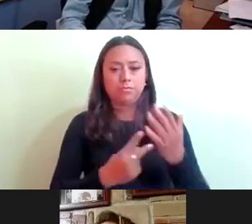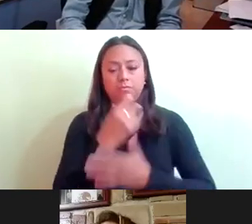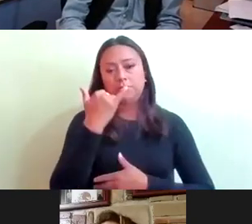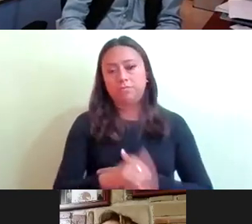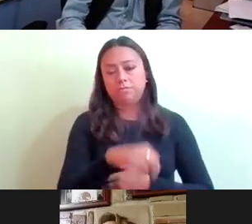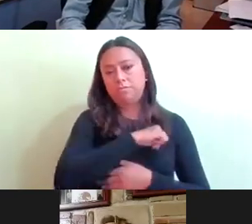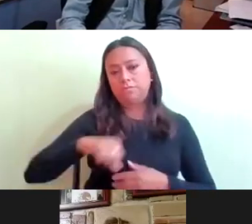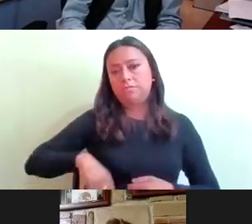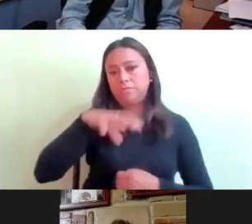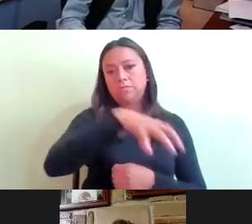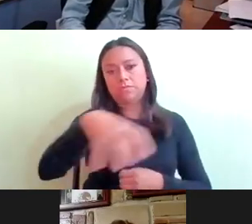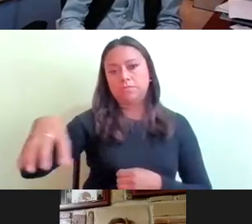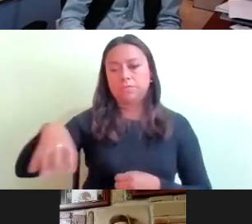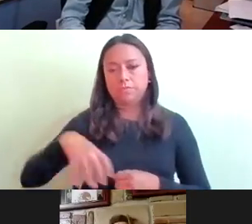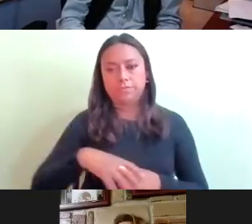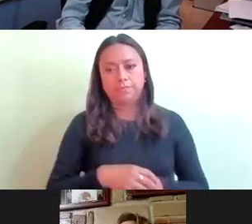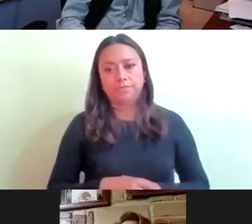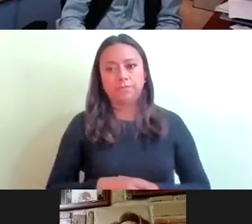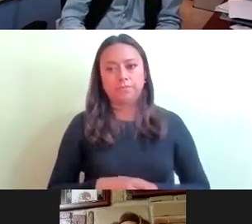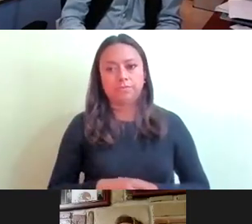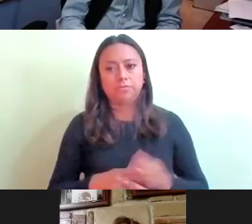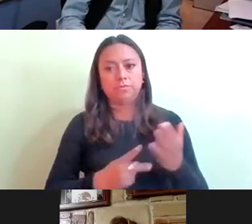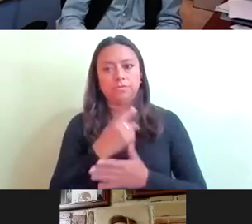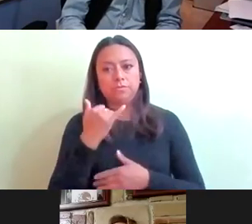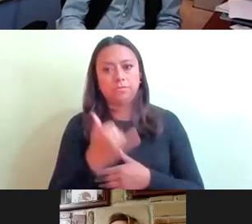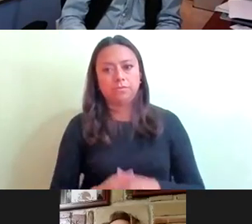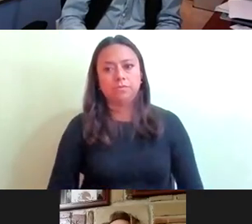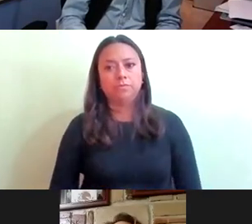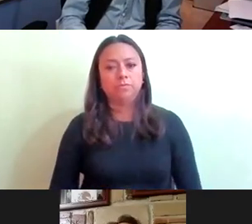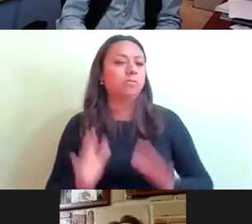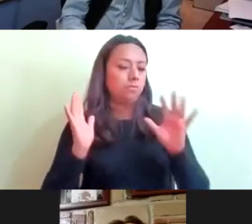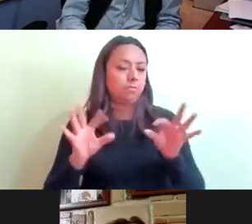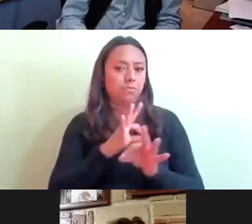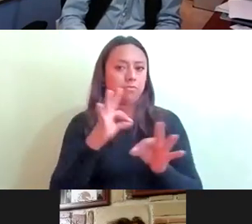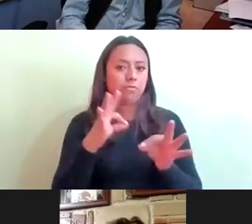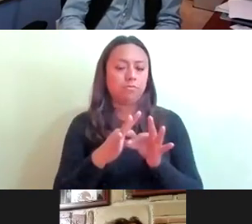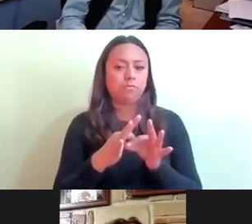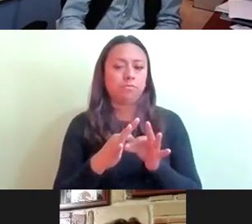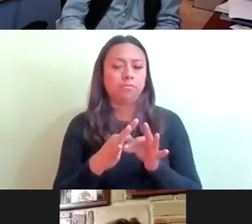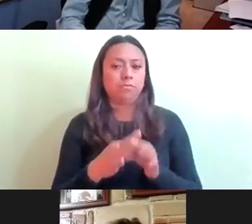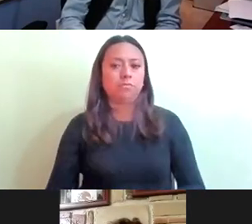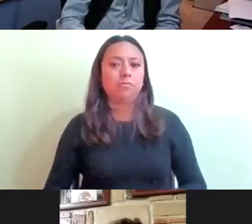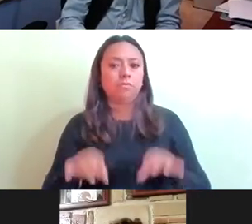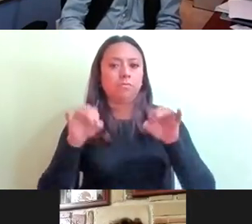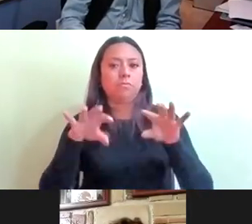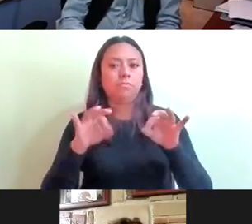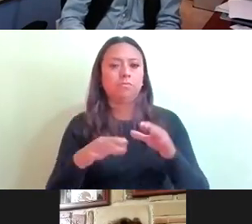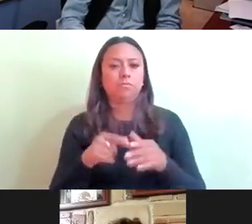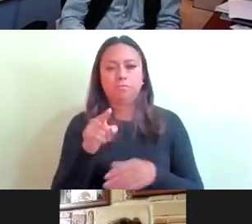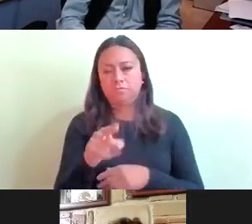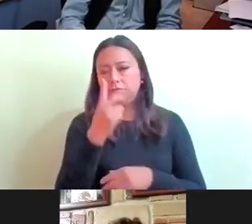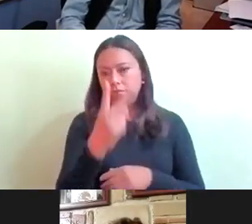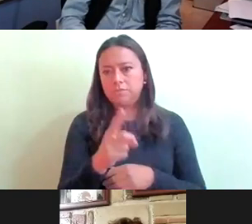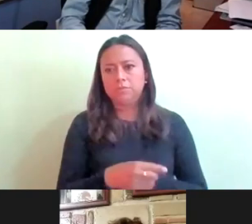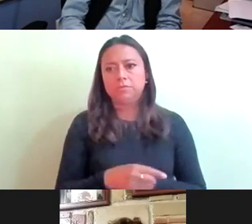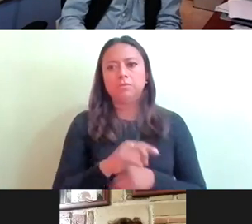alcaldías, de los proyectos ya ejecutados, con respecto al oficio que usted menciona del Instituto